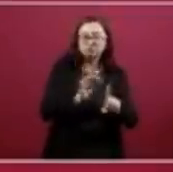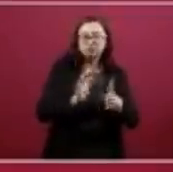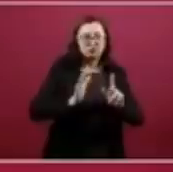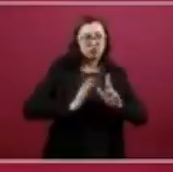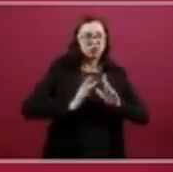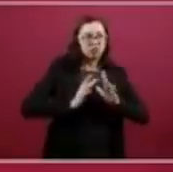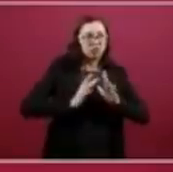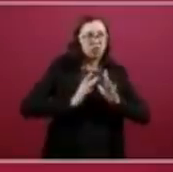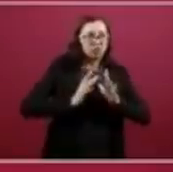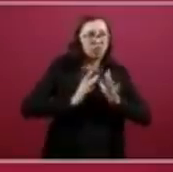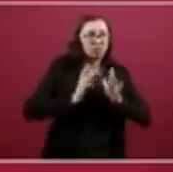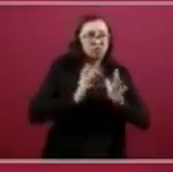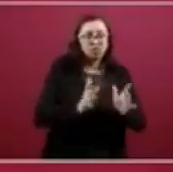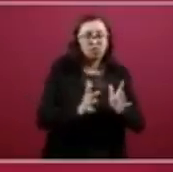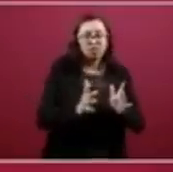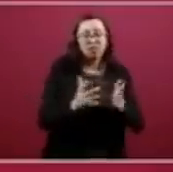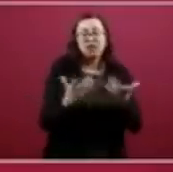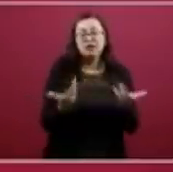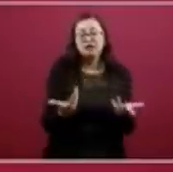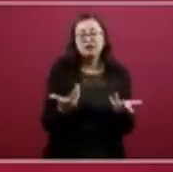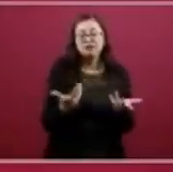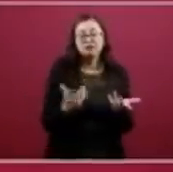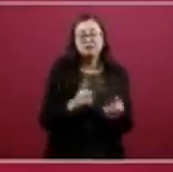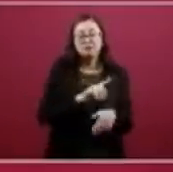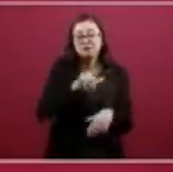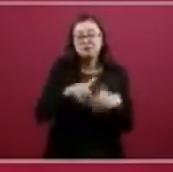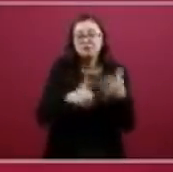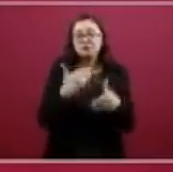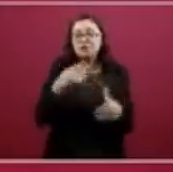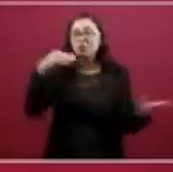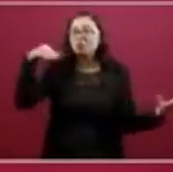y que resulta un fracaso,